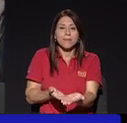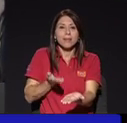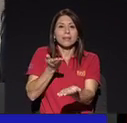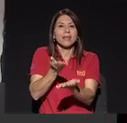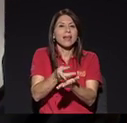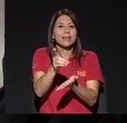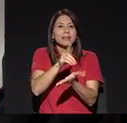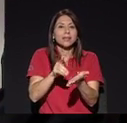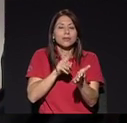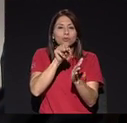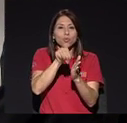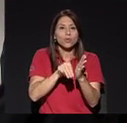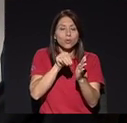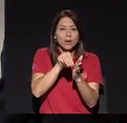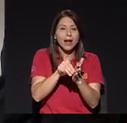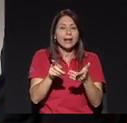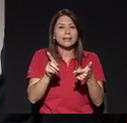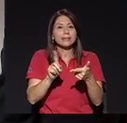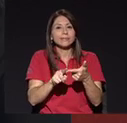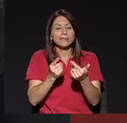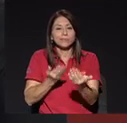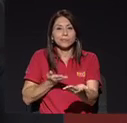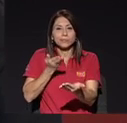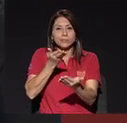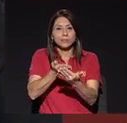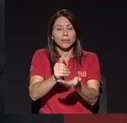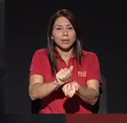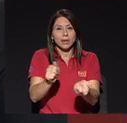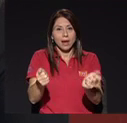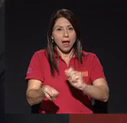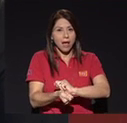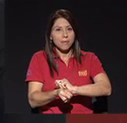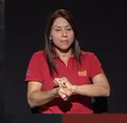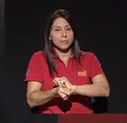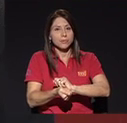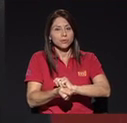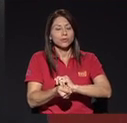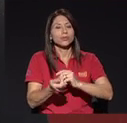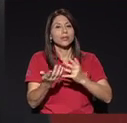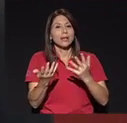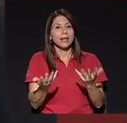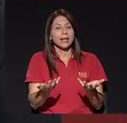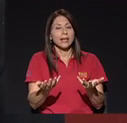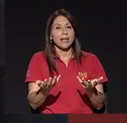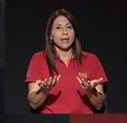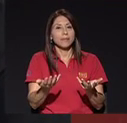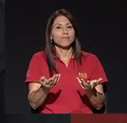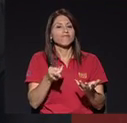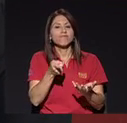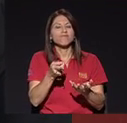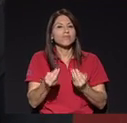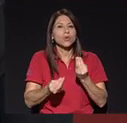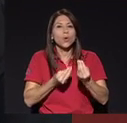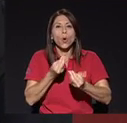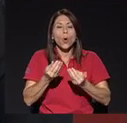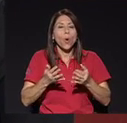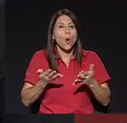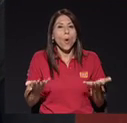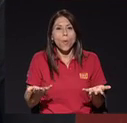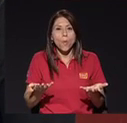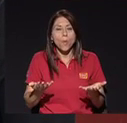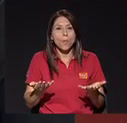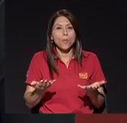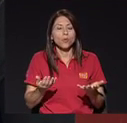diseños curriculares, hay que plantear cambios que van en la línea incluso de cómo